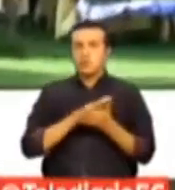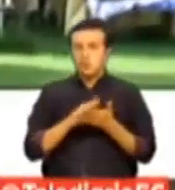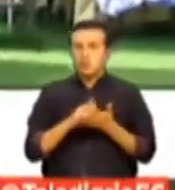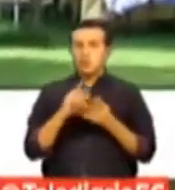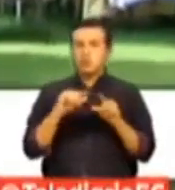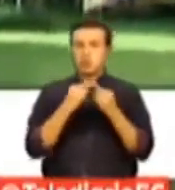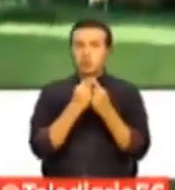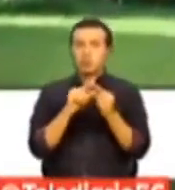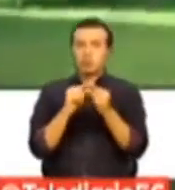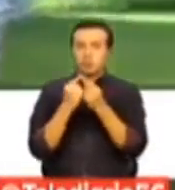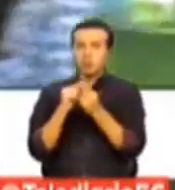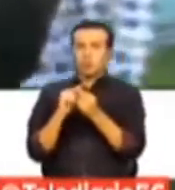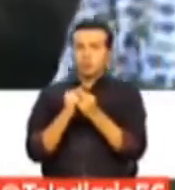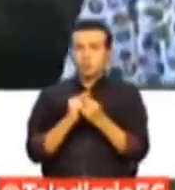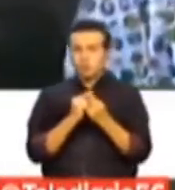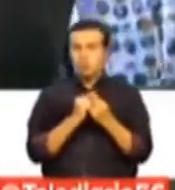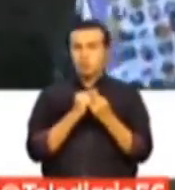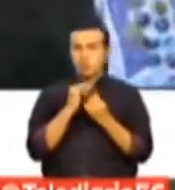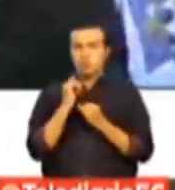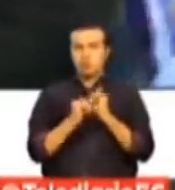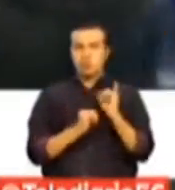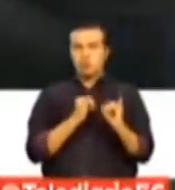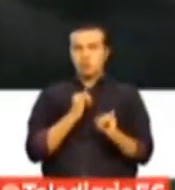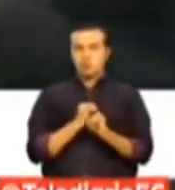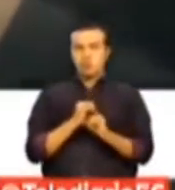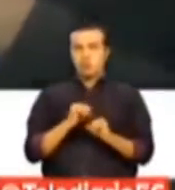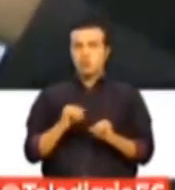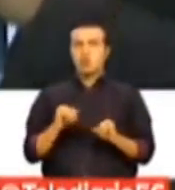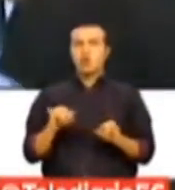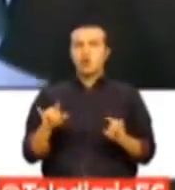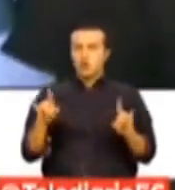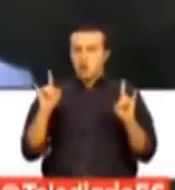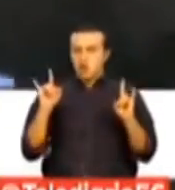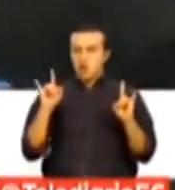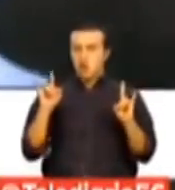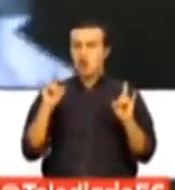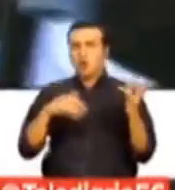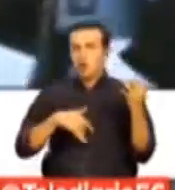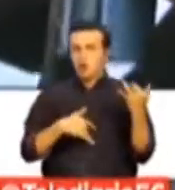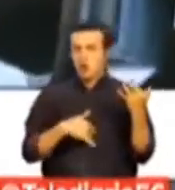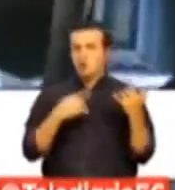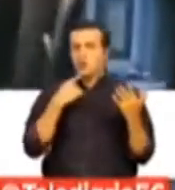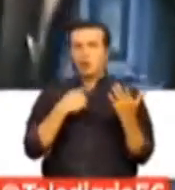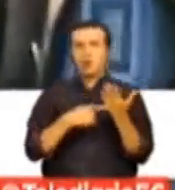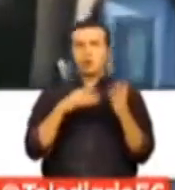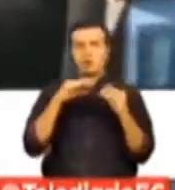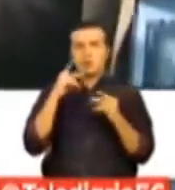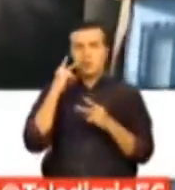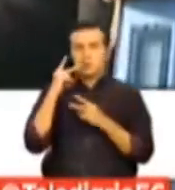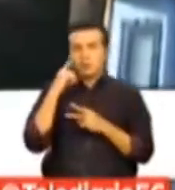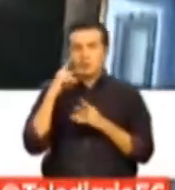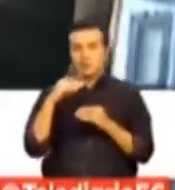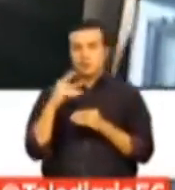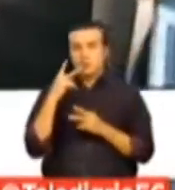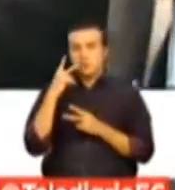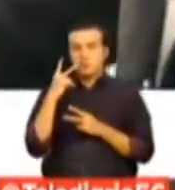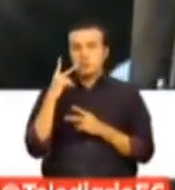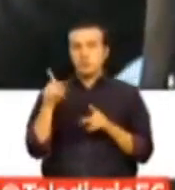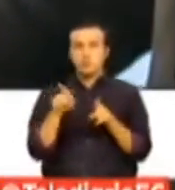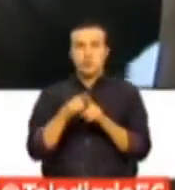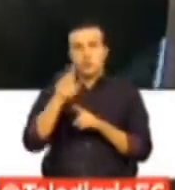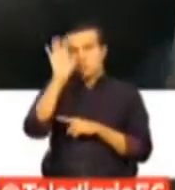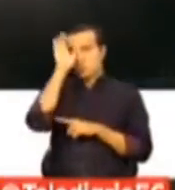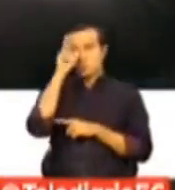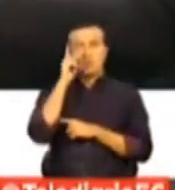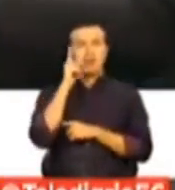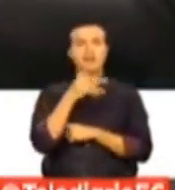varios de los grupos internacionales de rock. Tenemos, por ejemplo, estas almohadillas, que también tienen un sincretismo